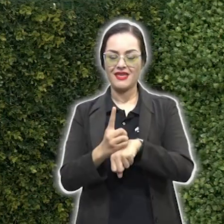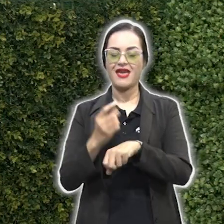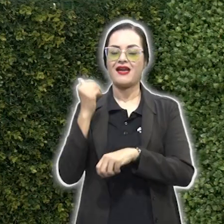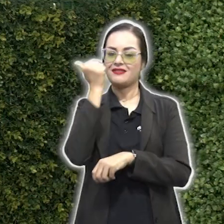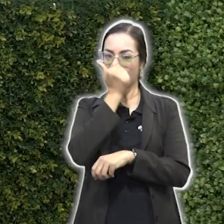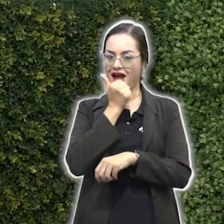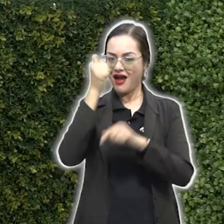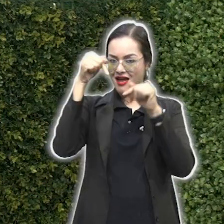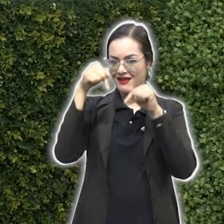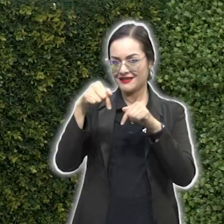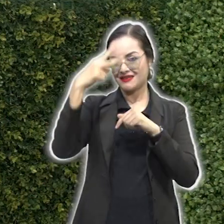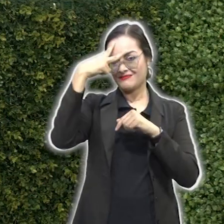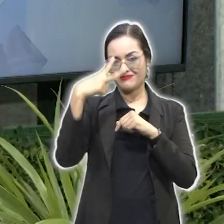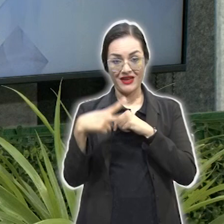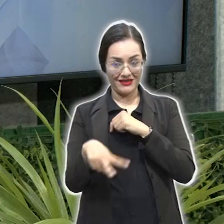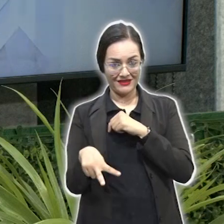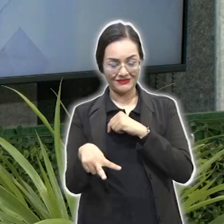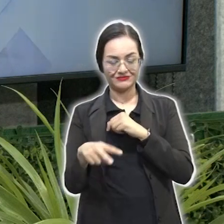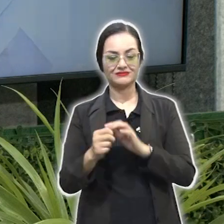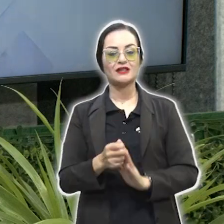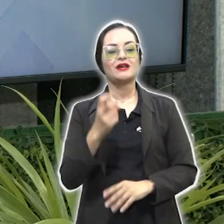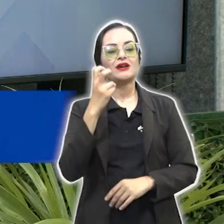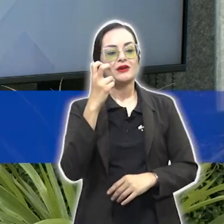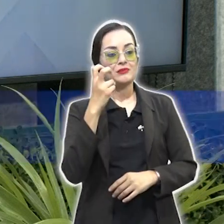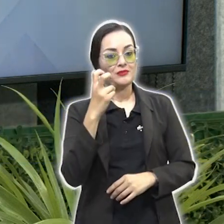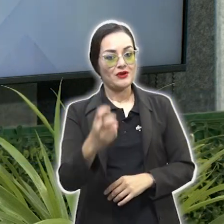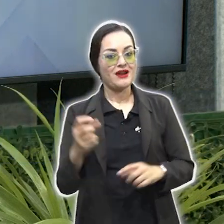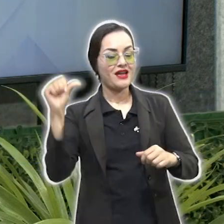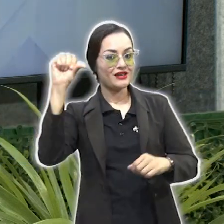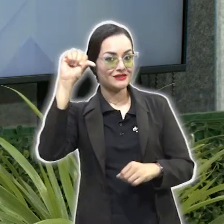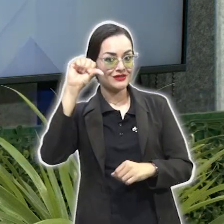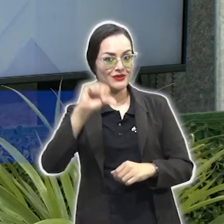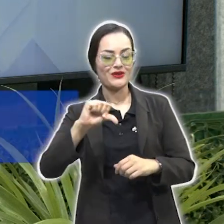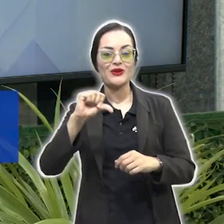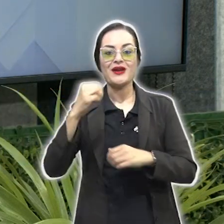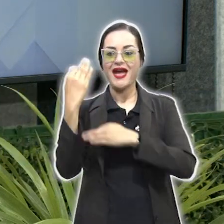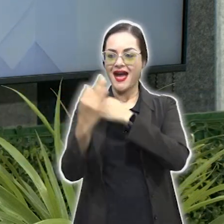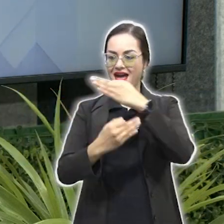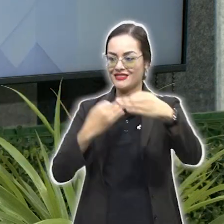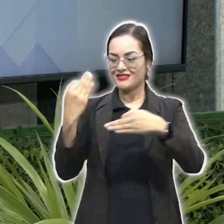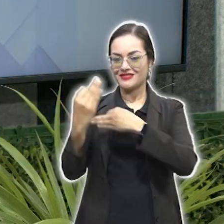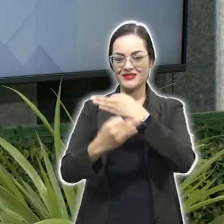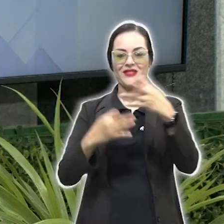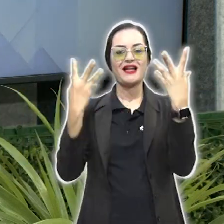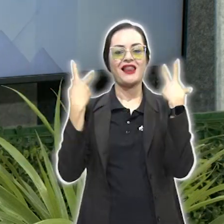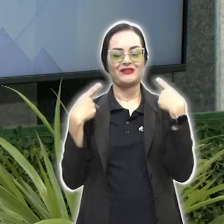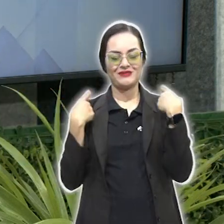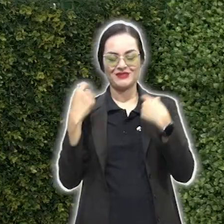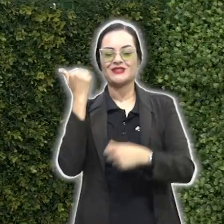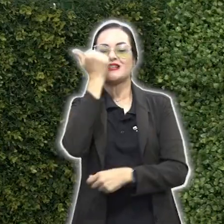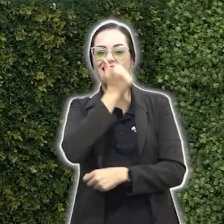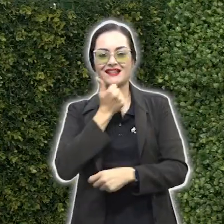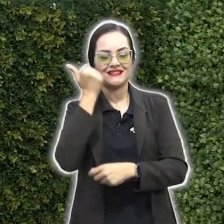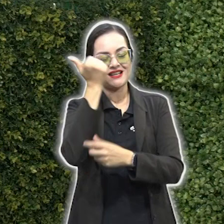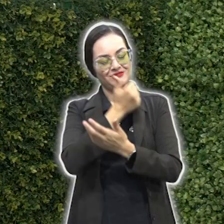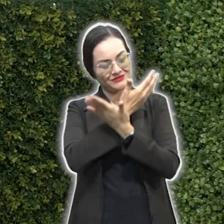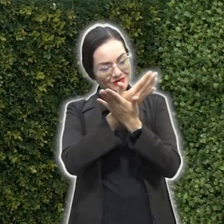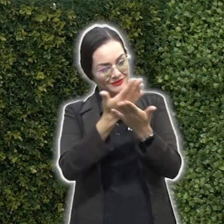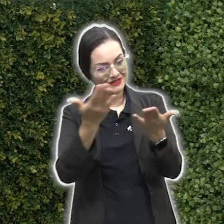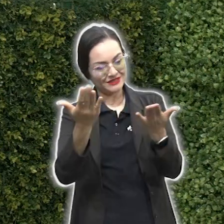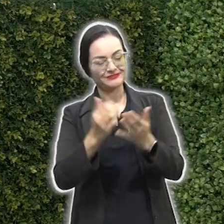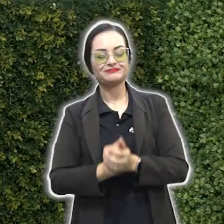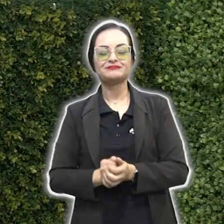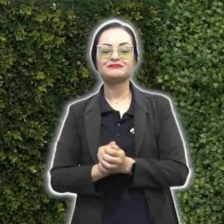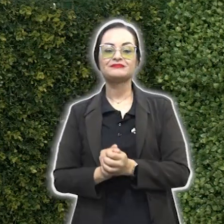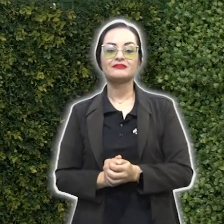del Estudiante en México, por lo que este programa estará dedicado a todos los estudiantes. Y para iniciar,